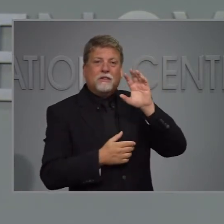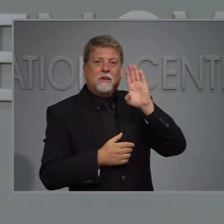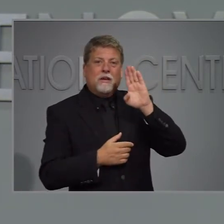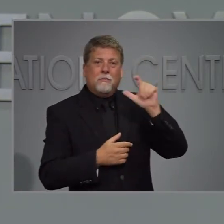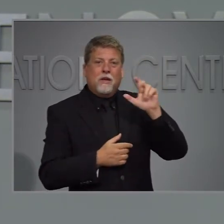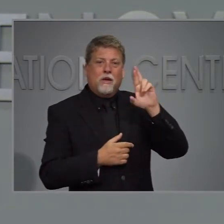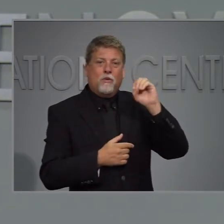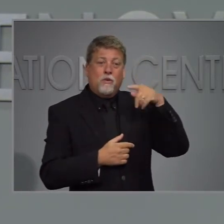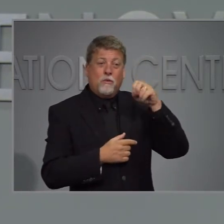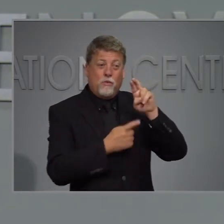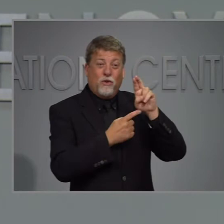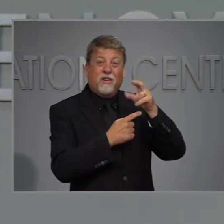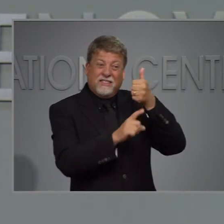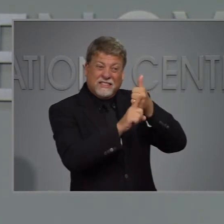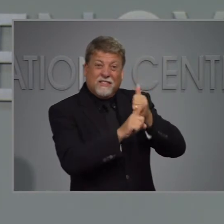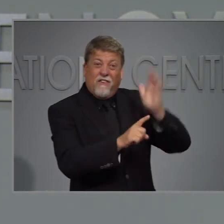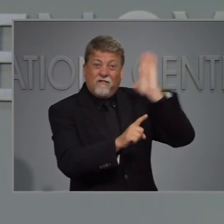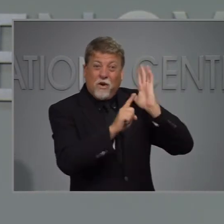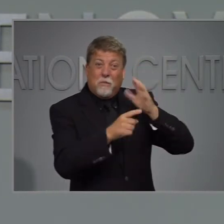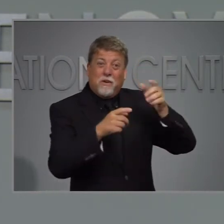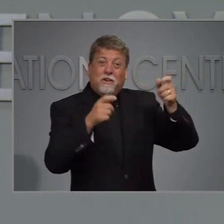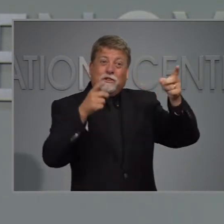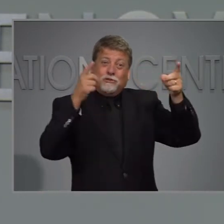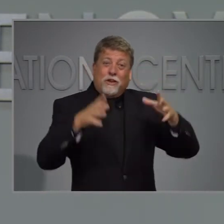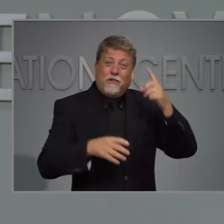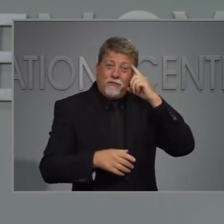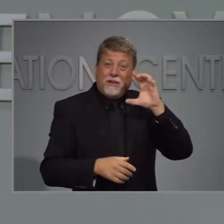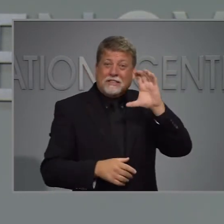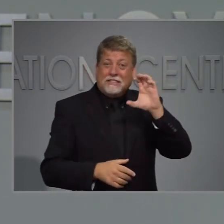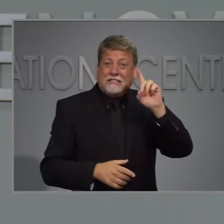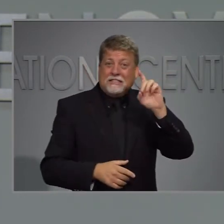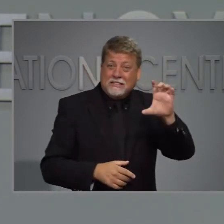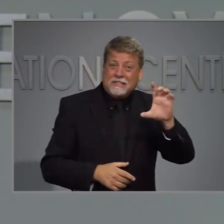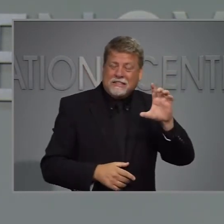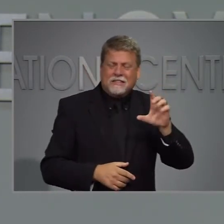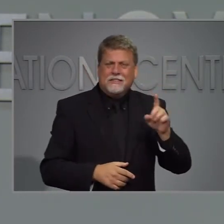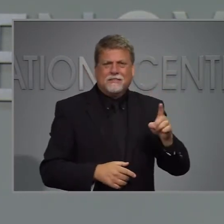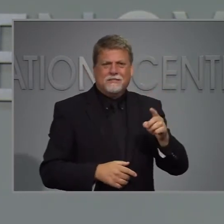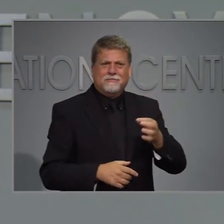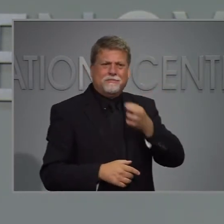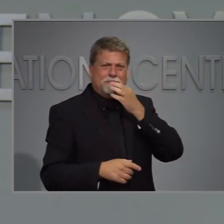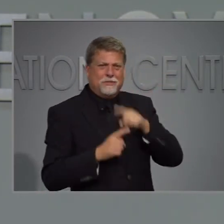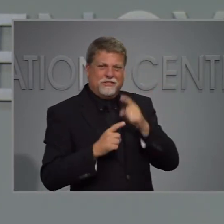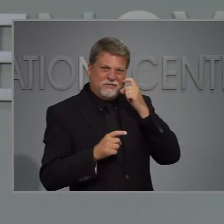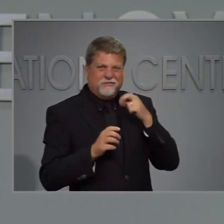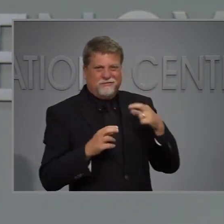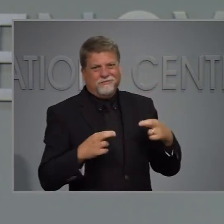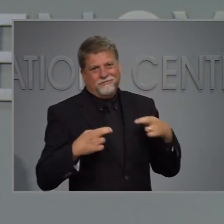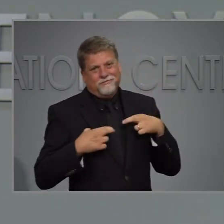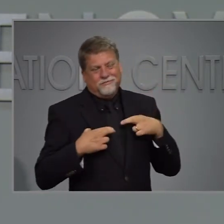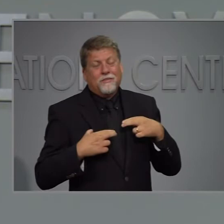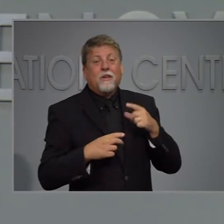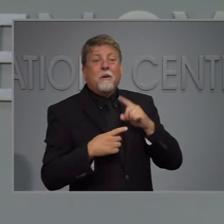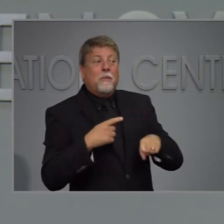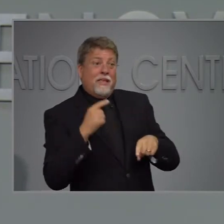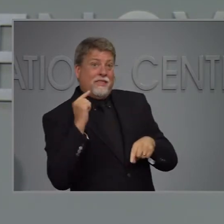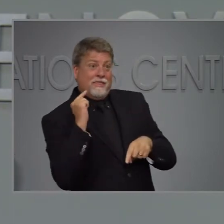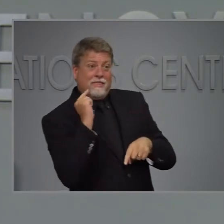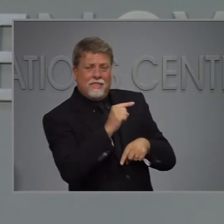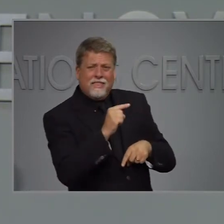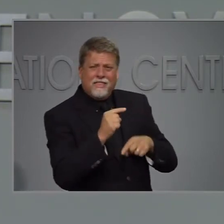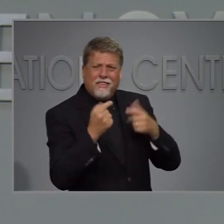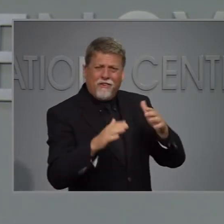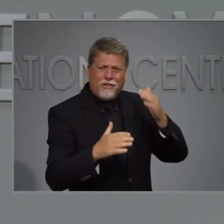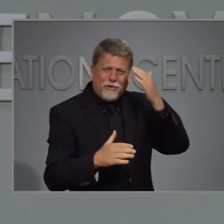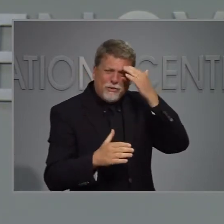CDC anteriormente. Él tiene mucha experiencia en salud pública y fue una persona clave para la preparación de estos planes.